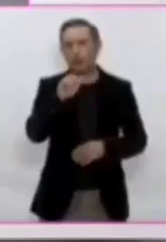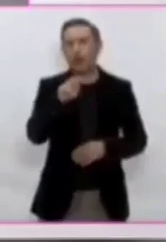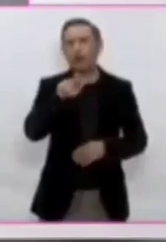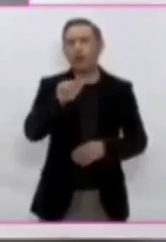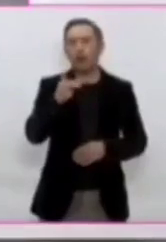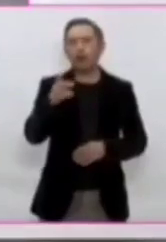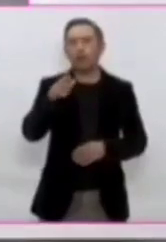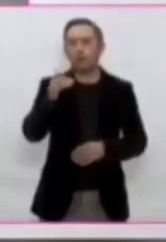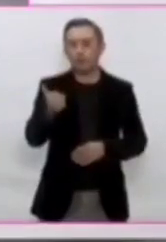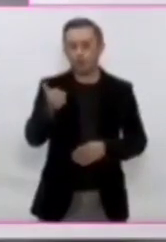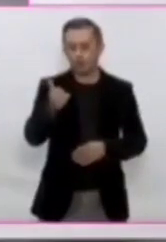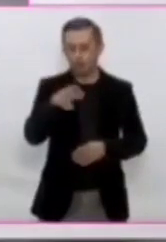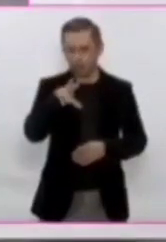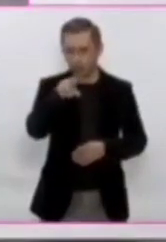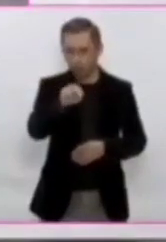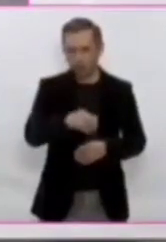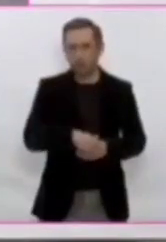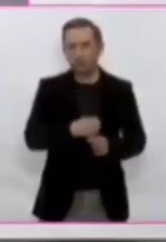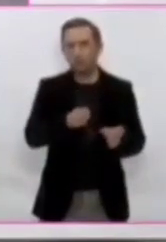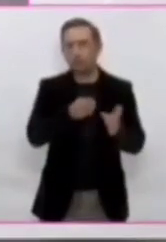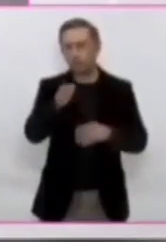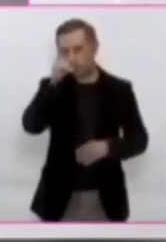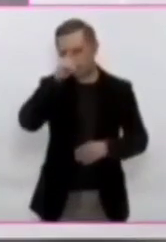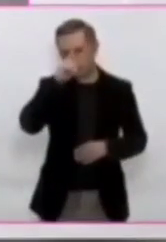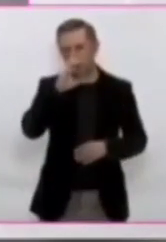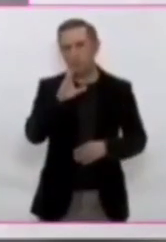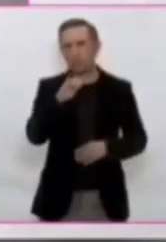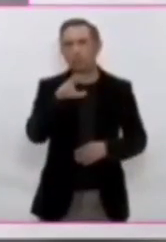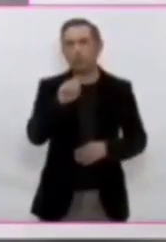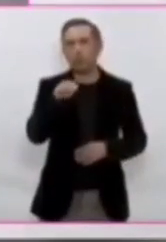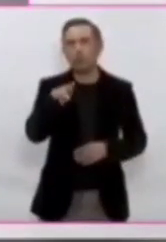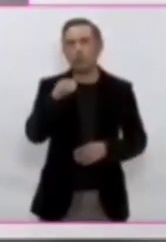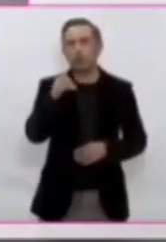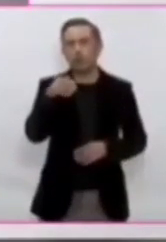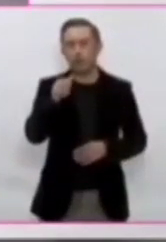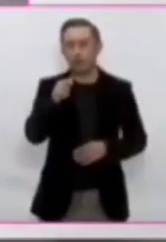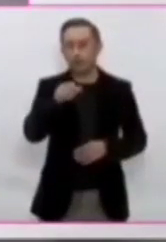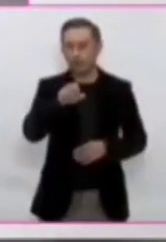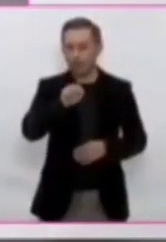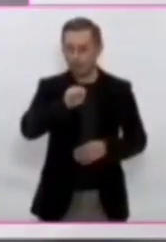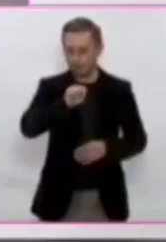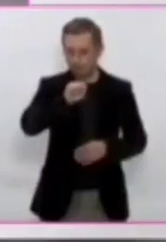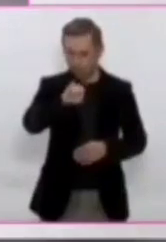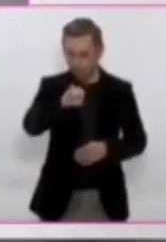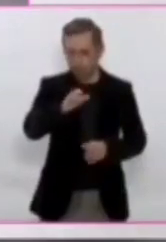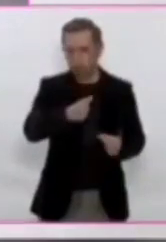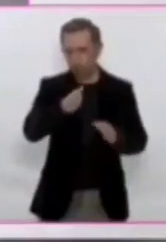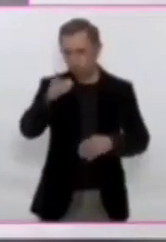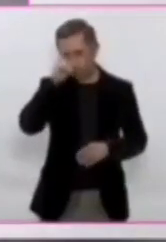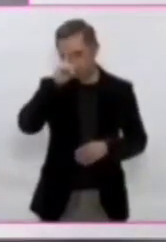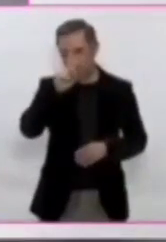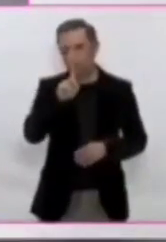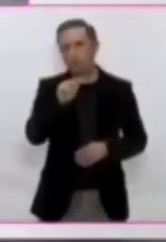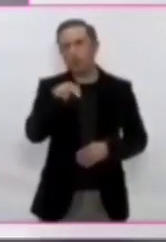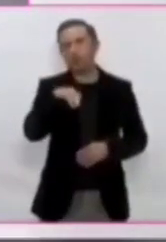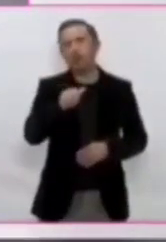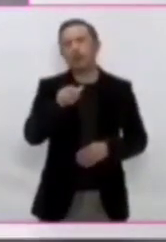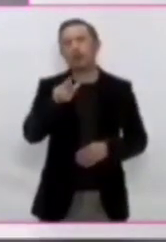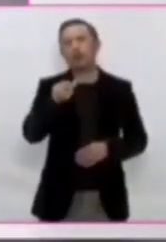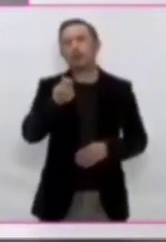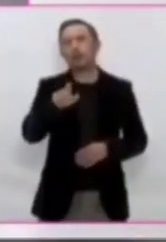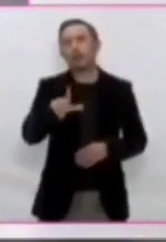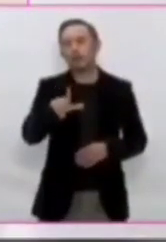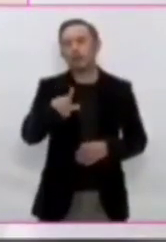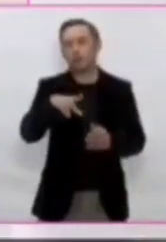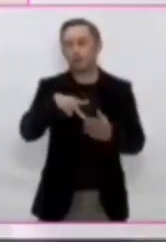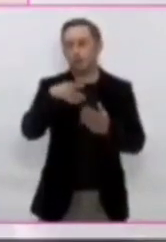En contra. Consejero Ciro Murayama. A favor. Consejera Dania Rabel. Con